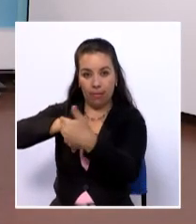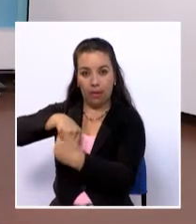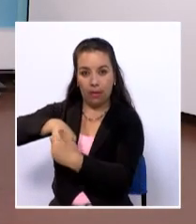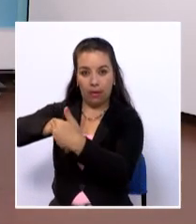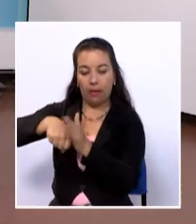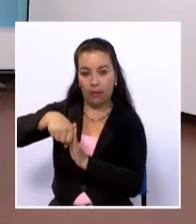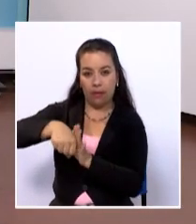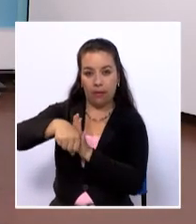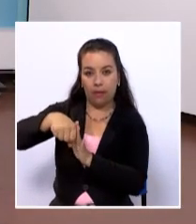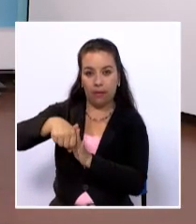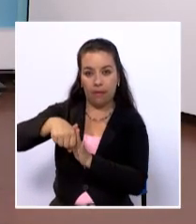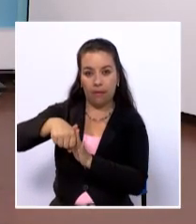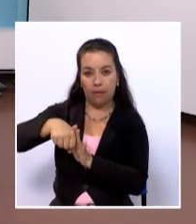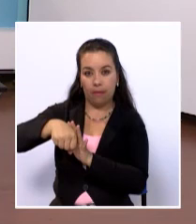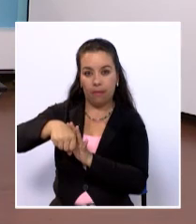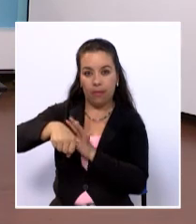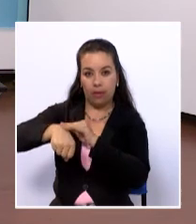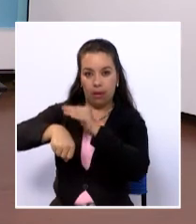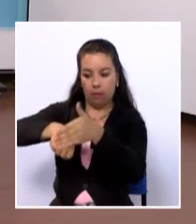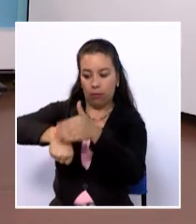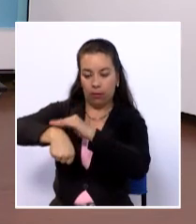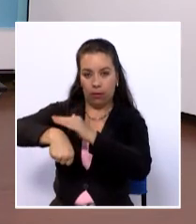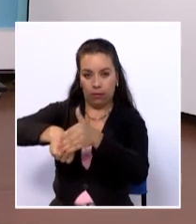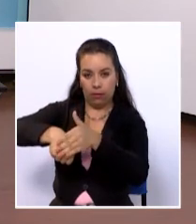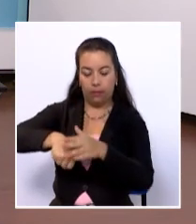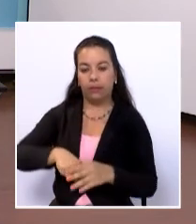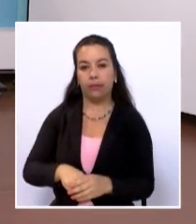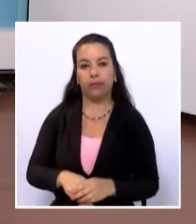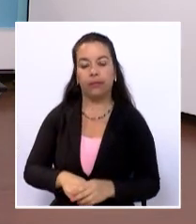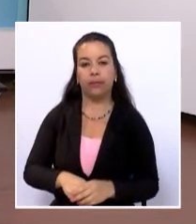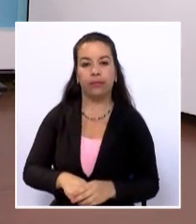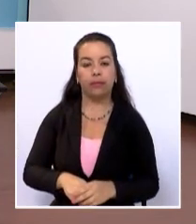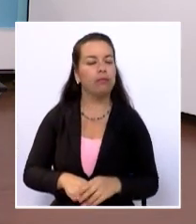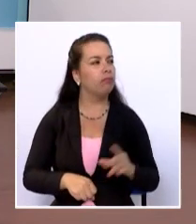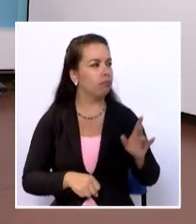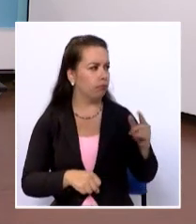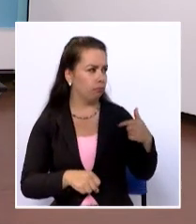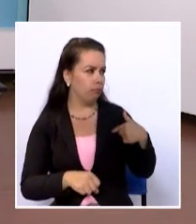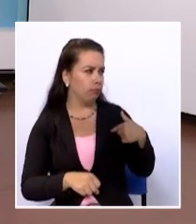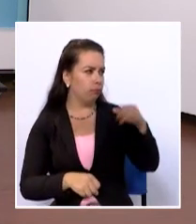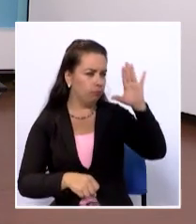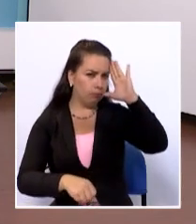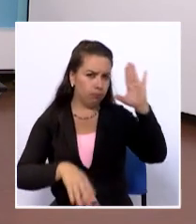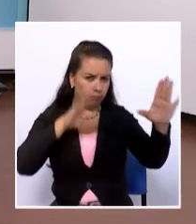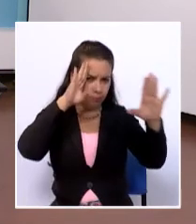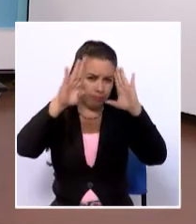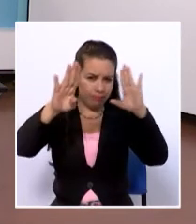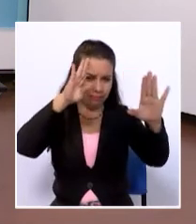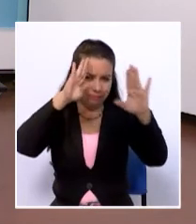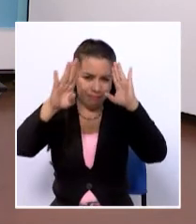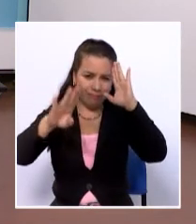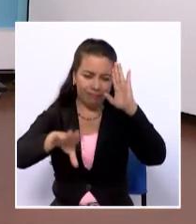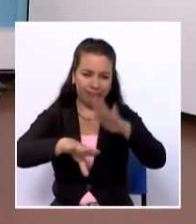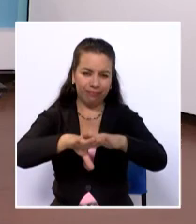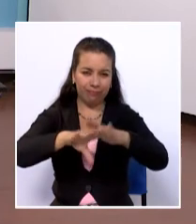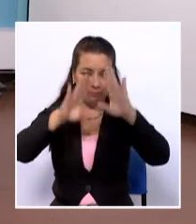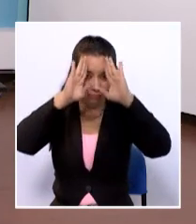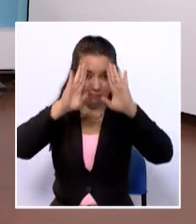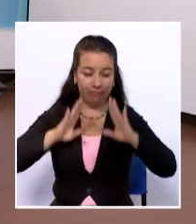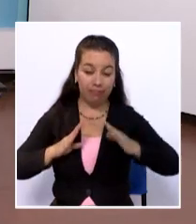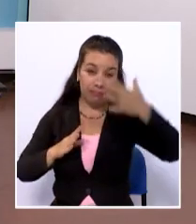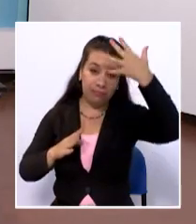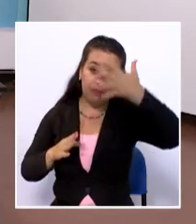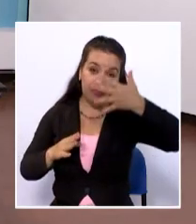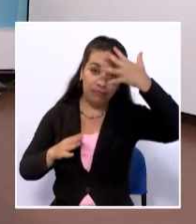y el compartimiento posterior cierto yo aprovecho doctor para saludar a todas las personas que nos están viendo a través de facebook